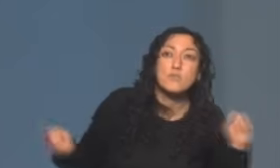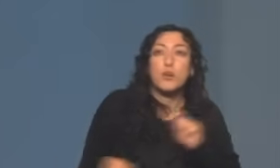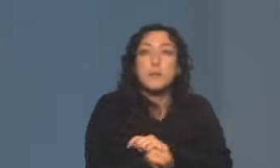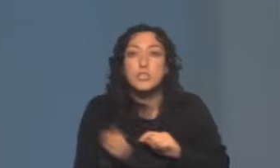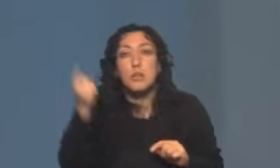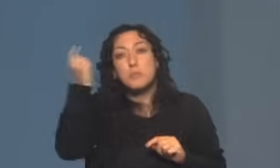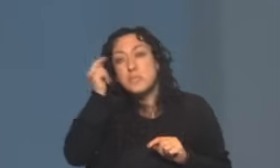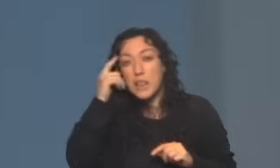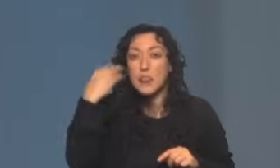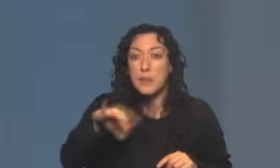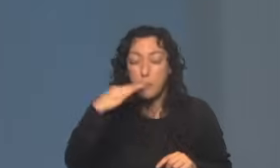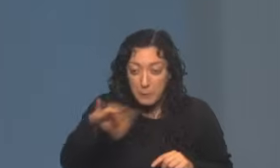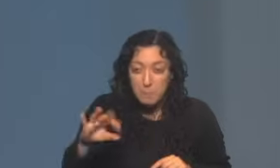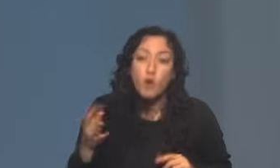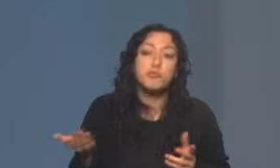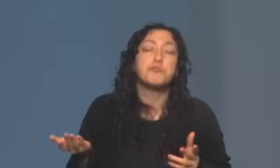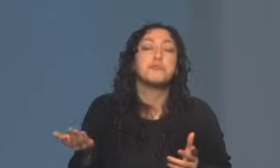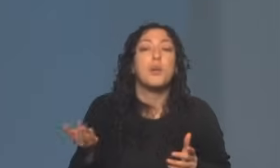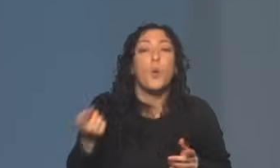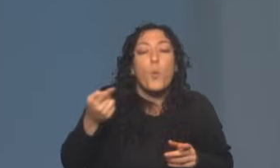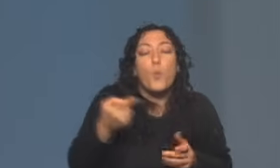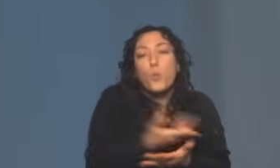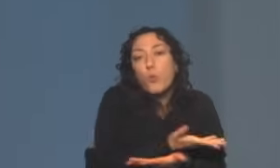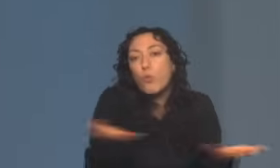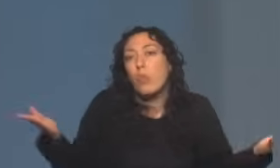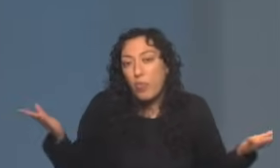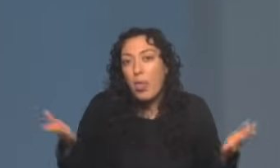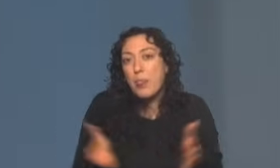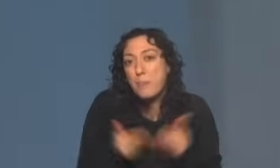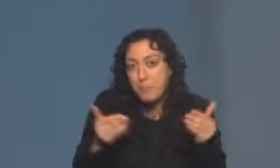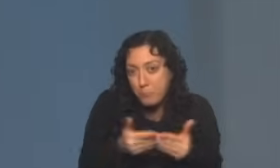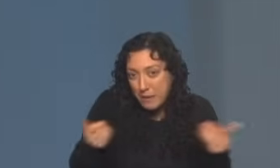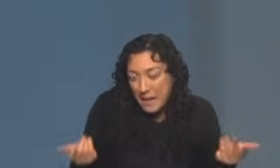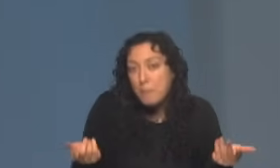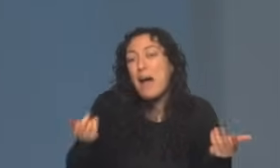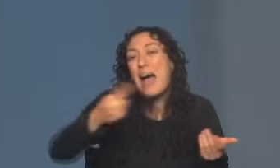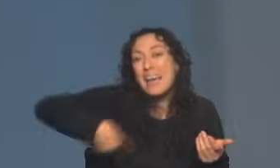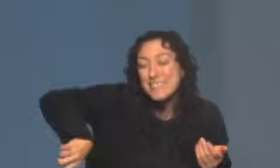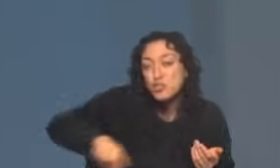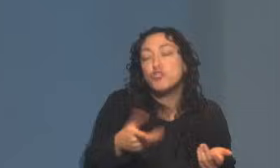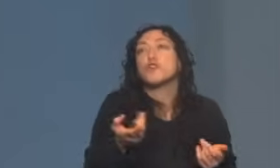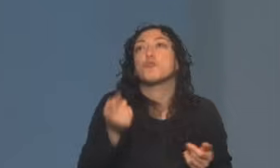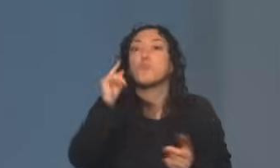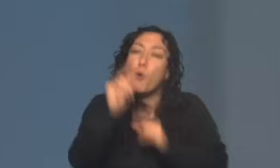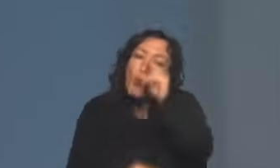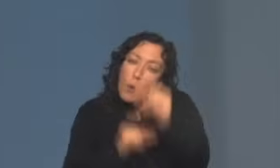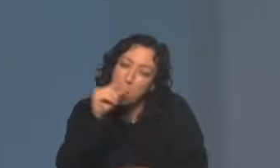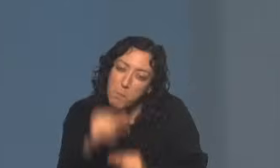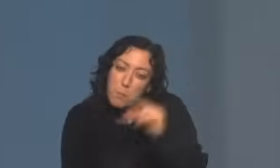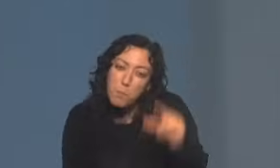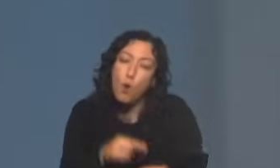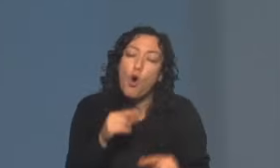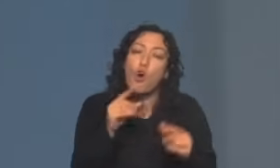transformación, yo diría, de una sociedad panameña que comienza a mostrar con